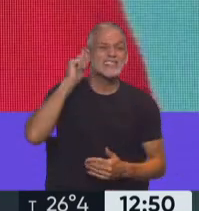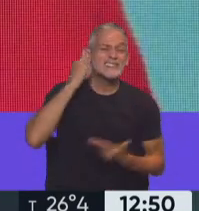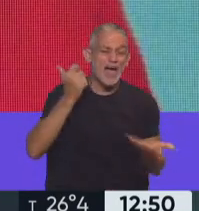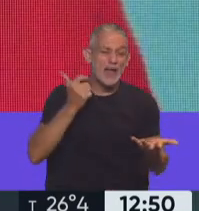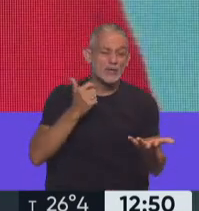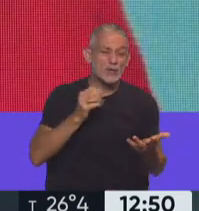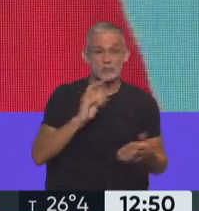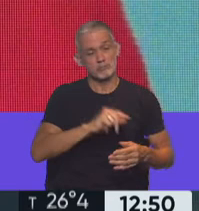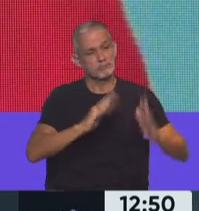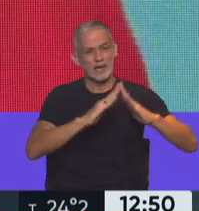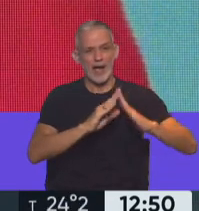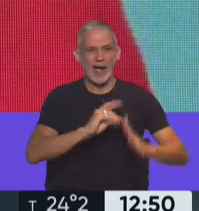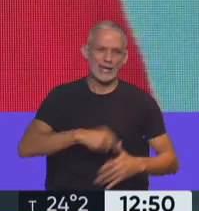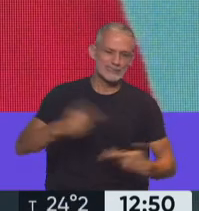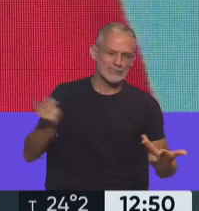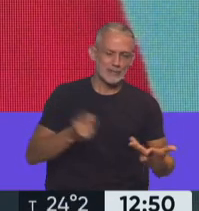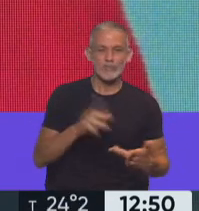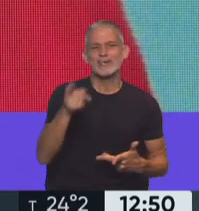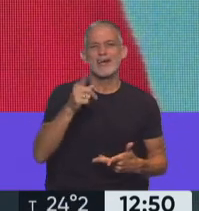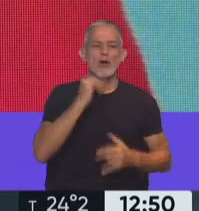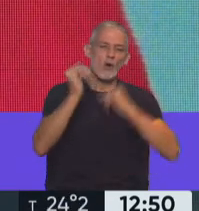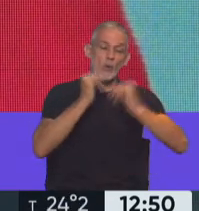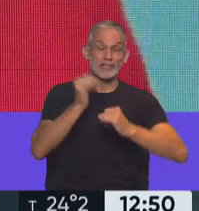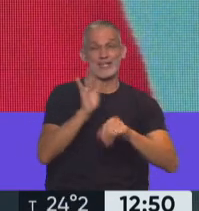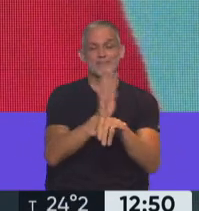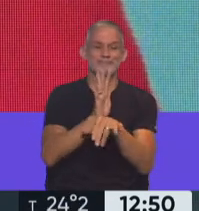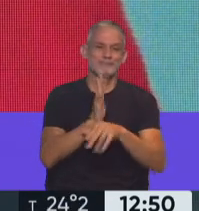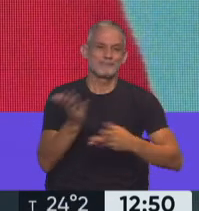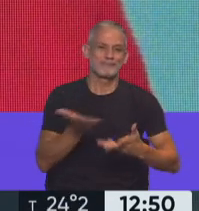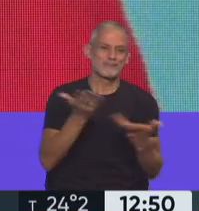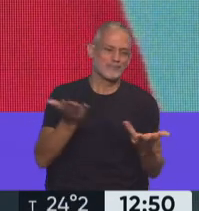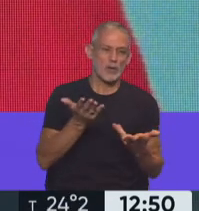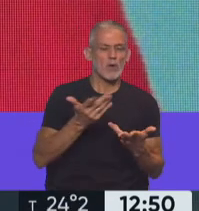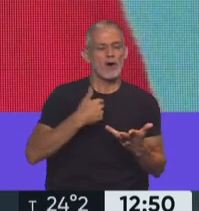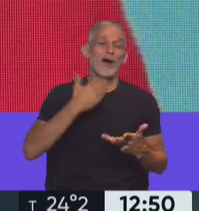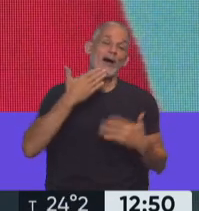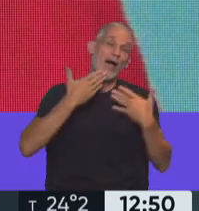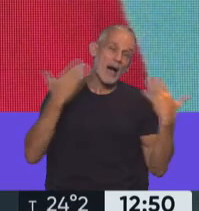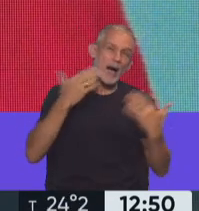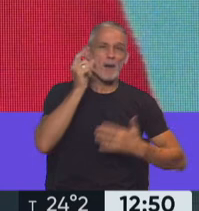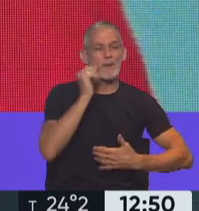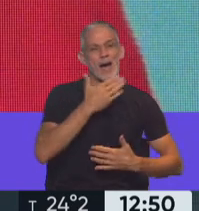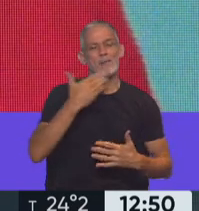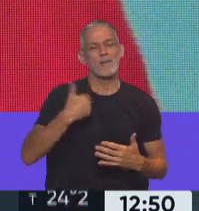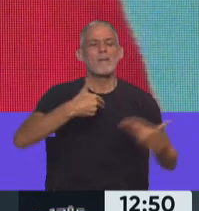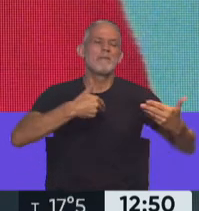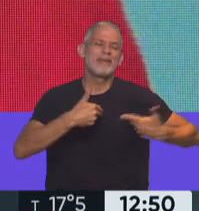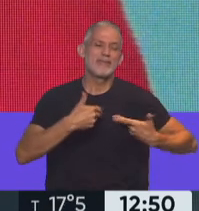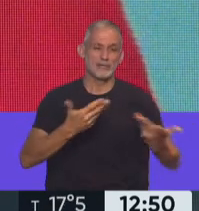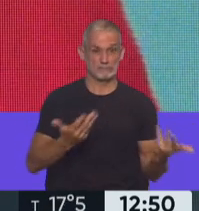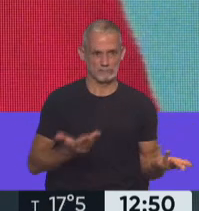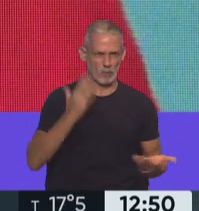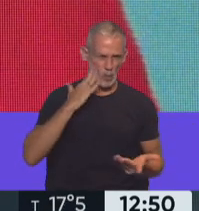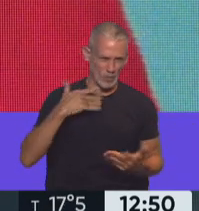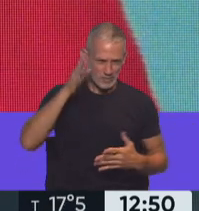te expulsen entre tu casa y ella la cuenta con mucha con mucha consideración es muy condescendiente muy piadosa